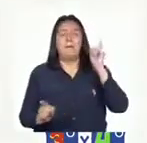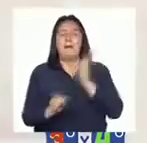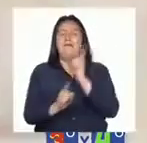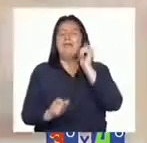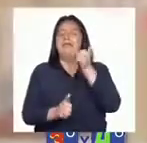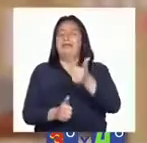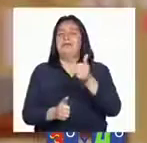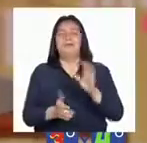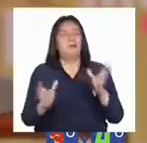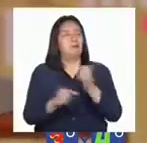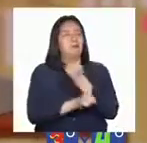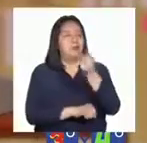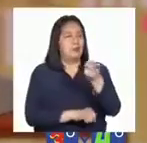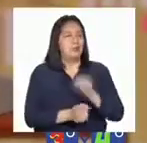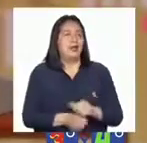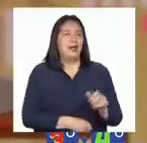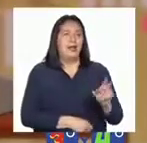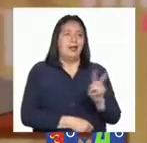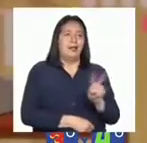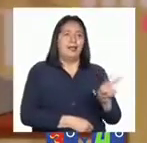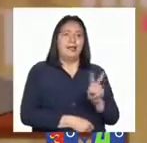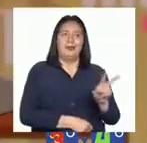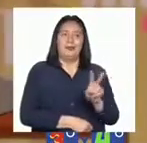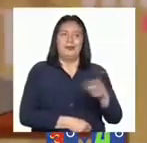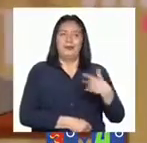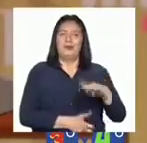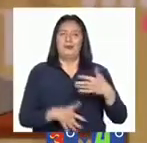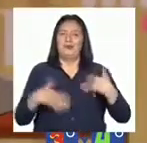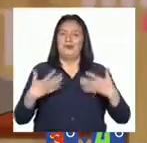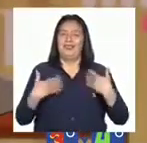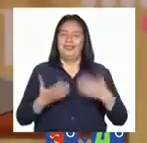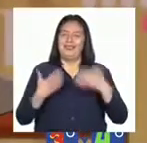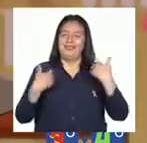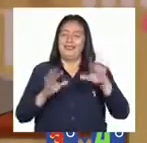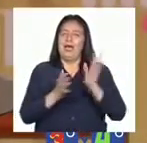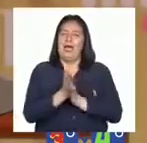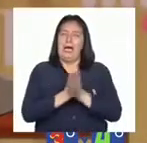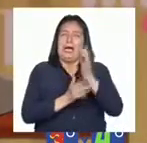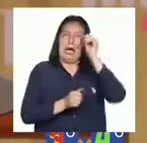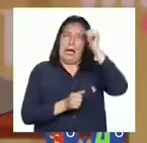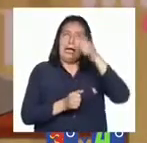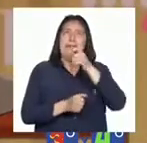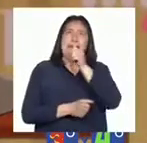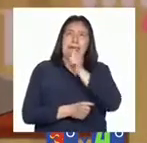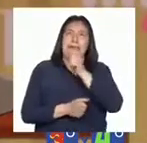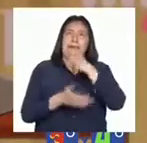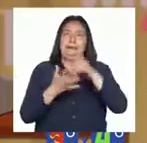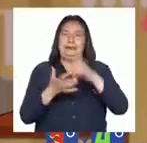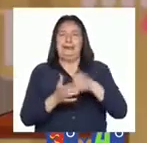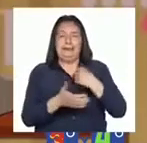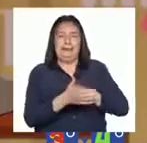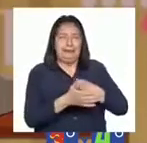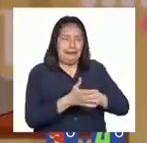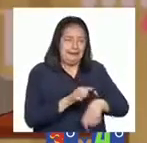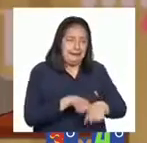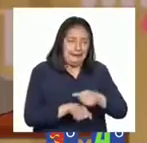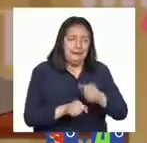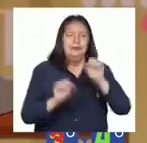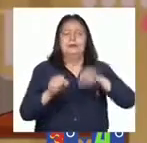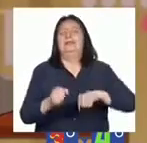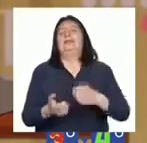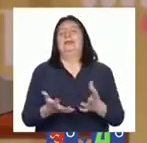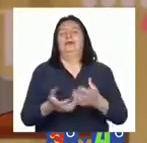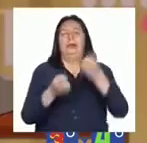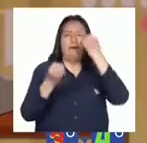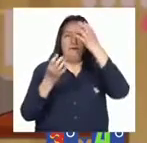logrado. Quilla y Sisa están muy felices porque con mucho esfuerzo, paciencia y perseverancia